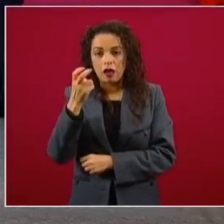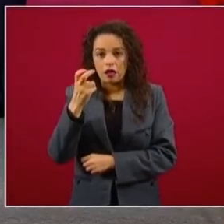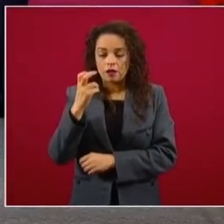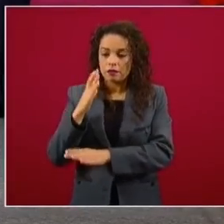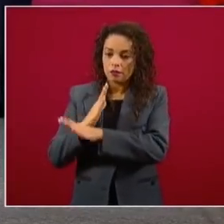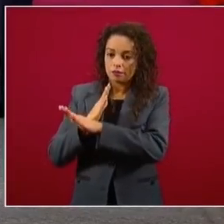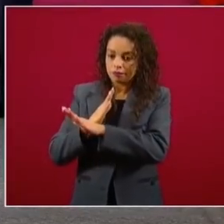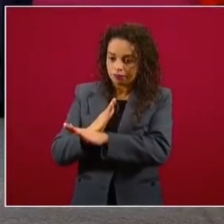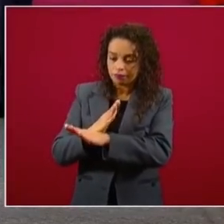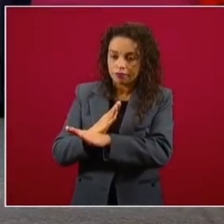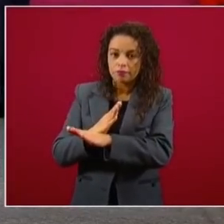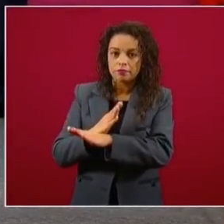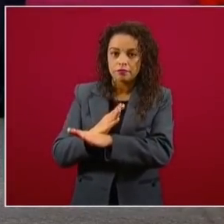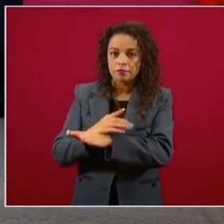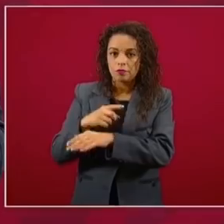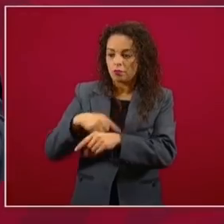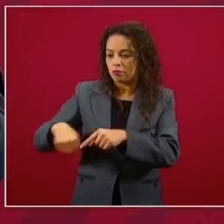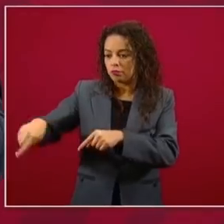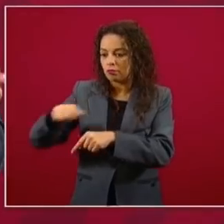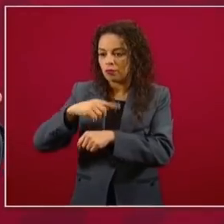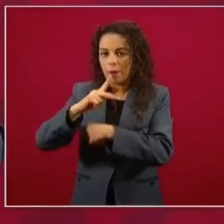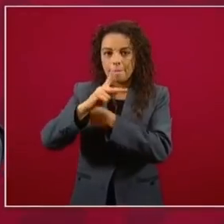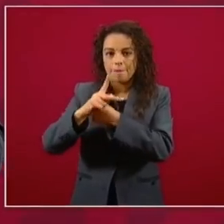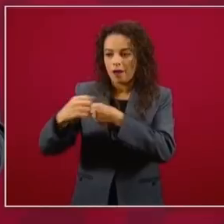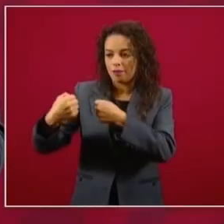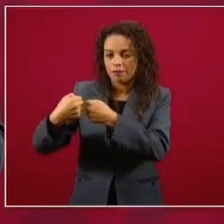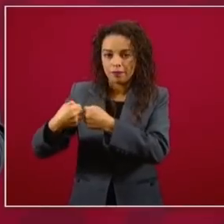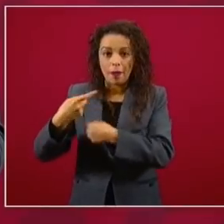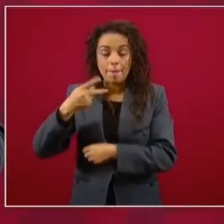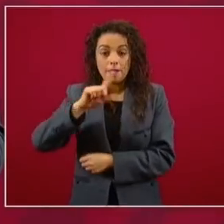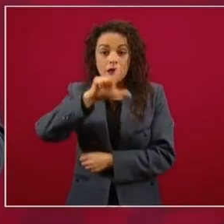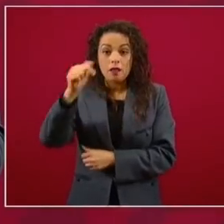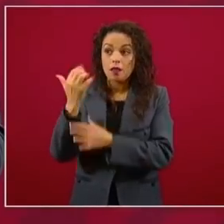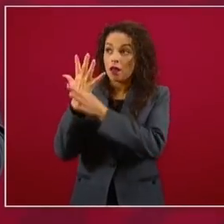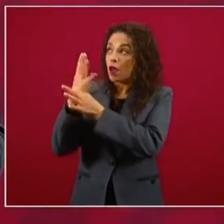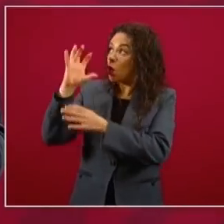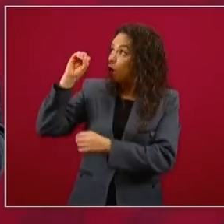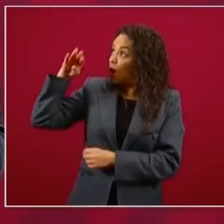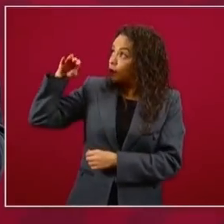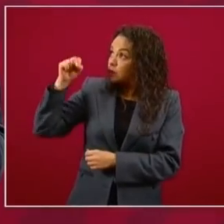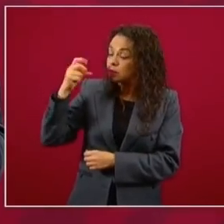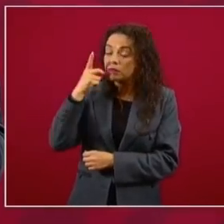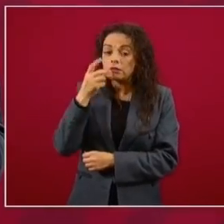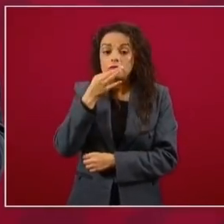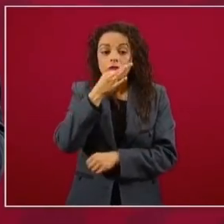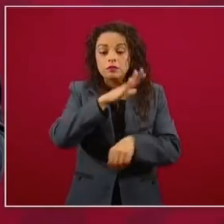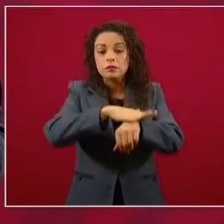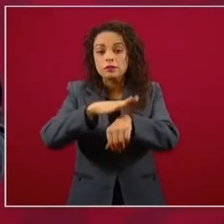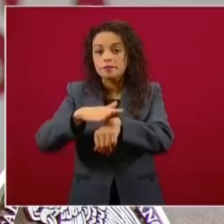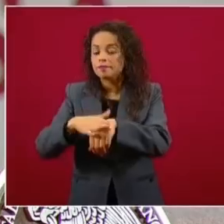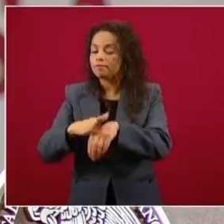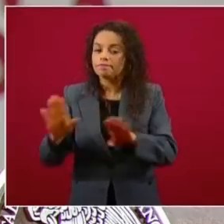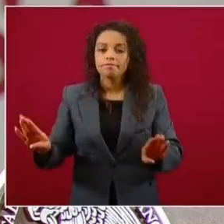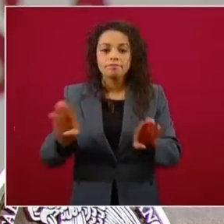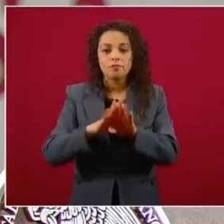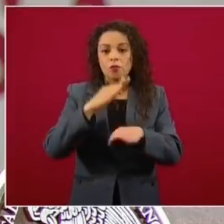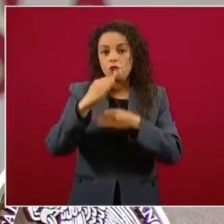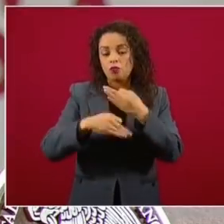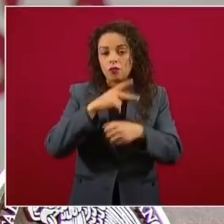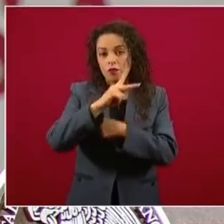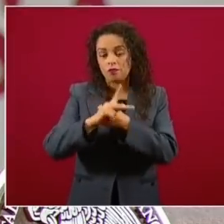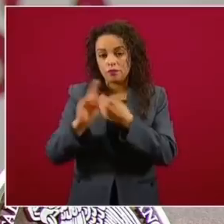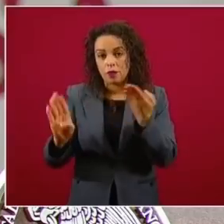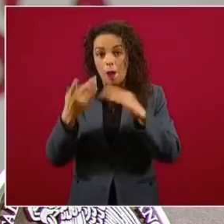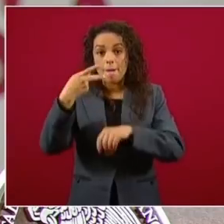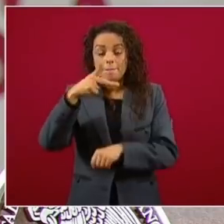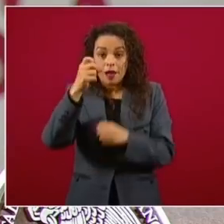la OMS decreta que hay una pandemia que se estima que va a afectar a todos los países del mundo, pero no estaba claro su duración